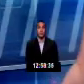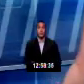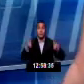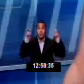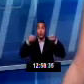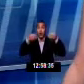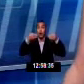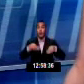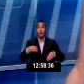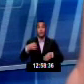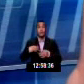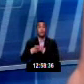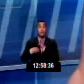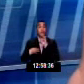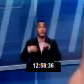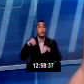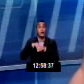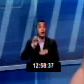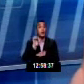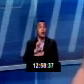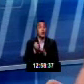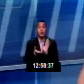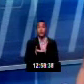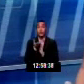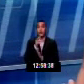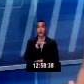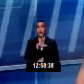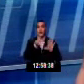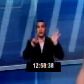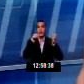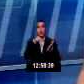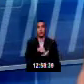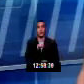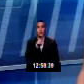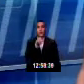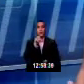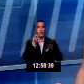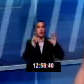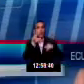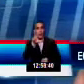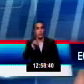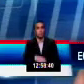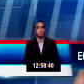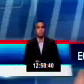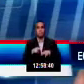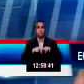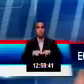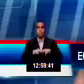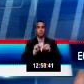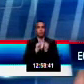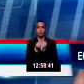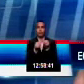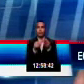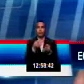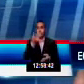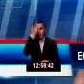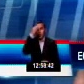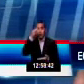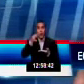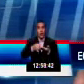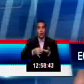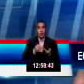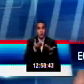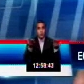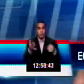Y los casos confirmados de coronavirus en el Ecuador subieron a 38.103. Revisemos el número de contagios por